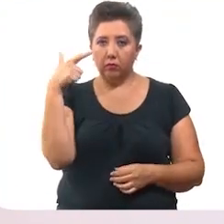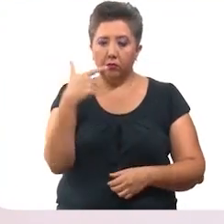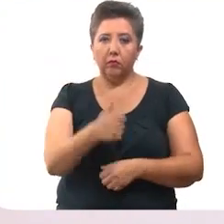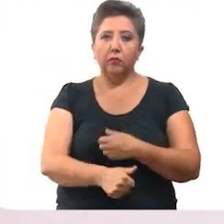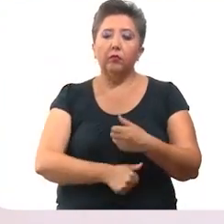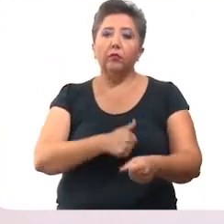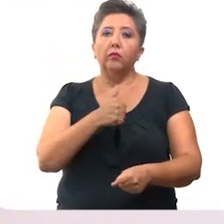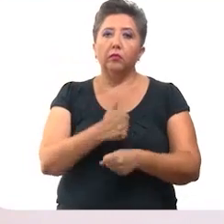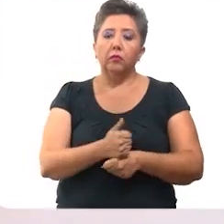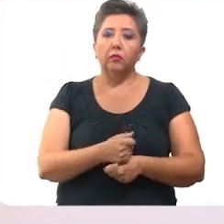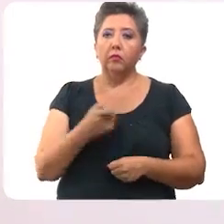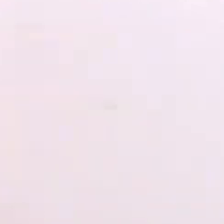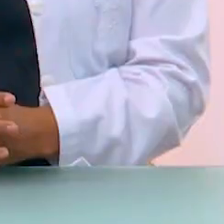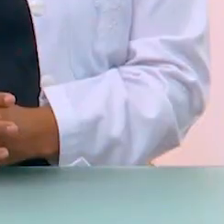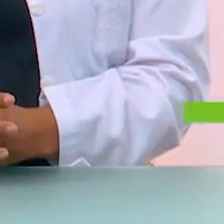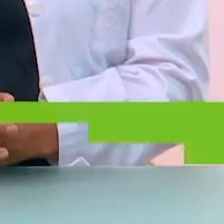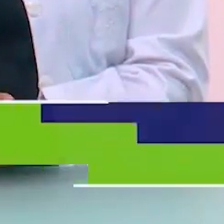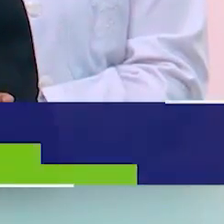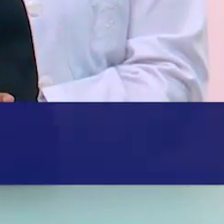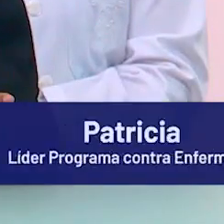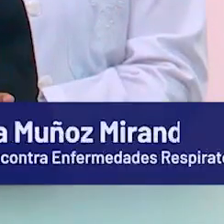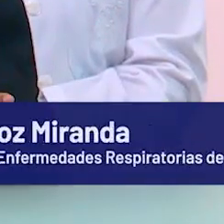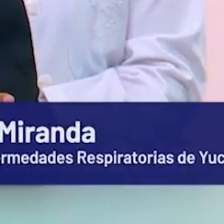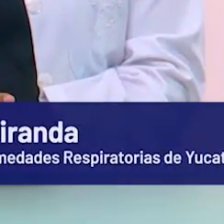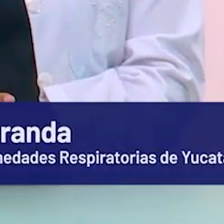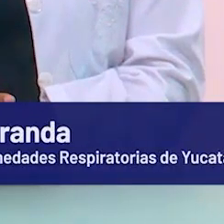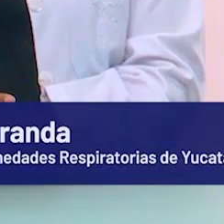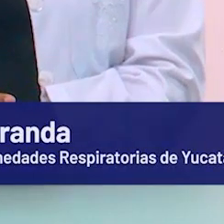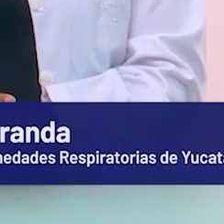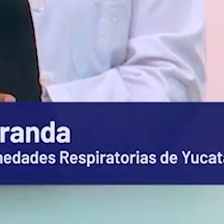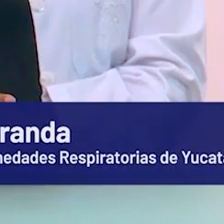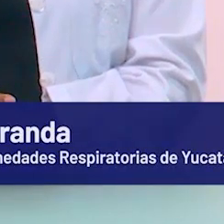107 años. Ese es el informe del día de hoy, doctora.